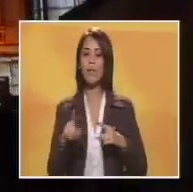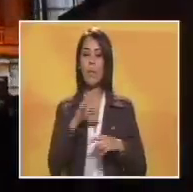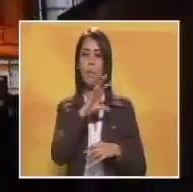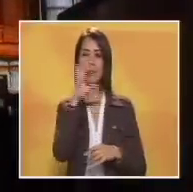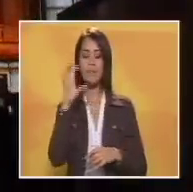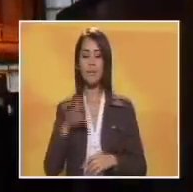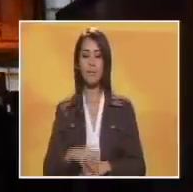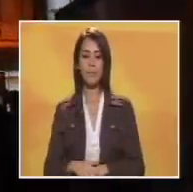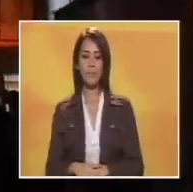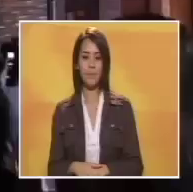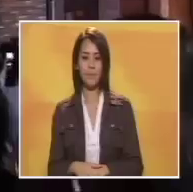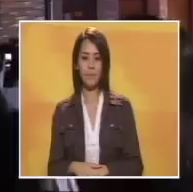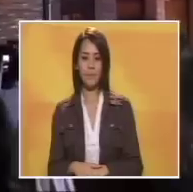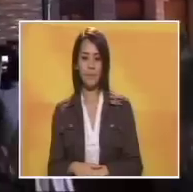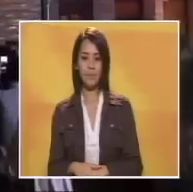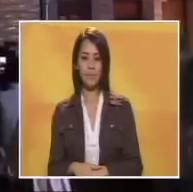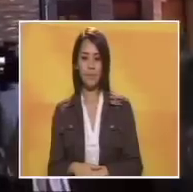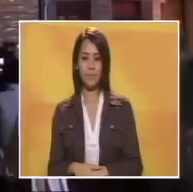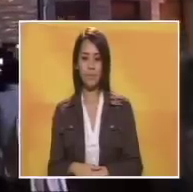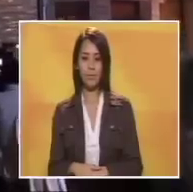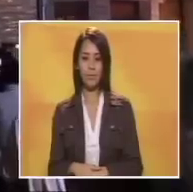mundo.